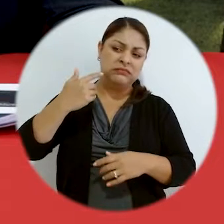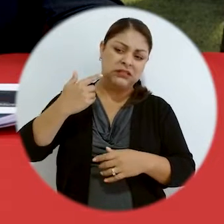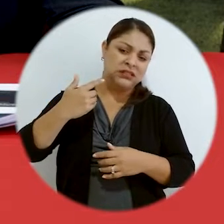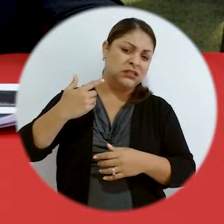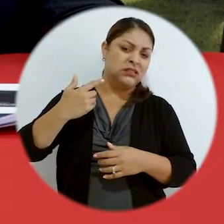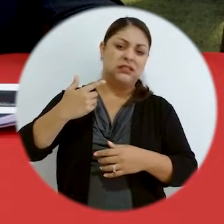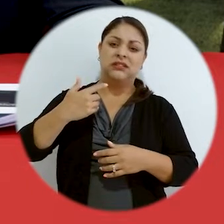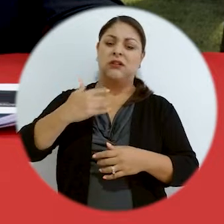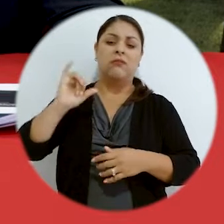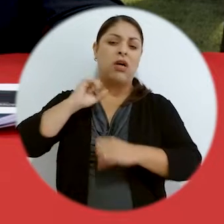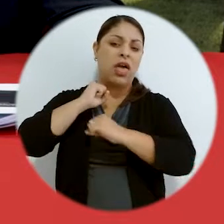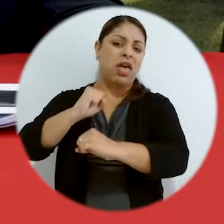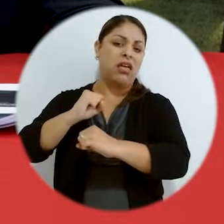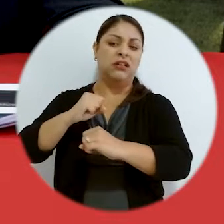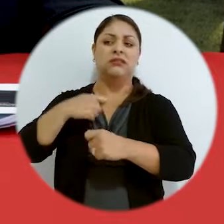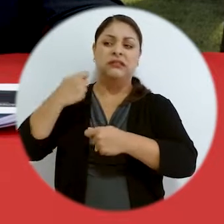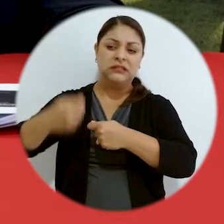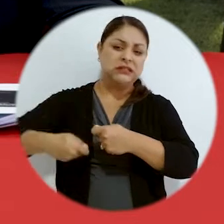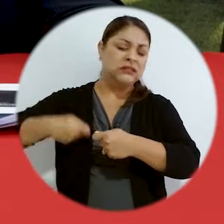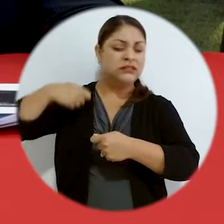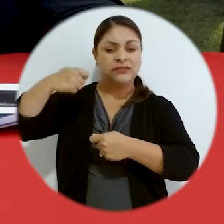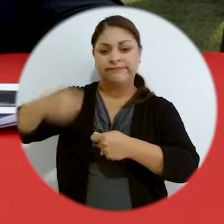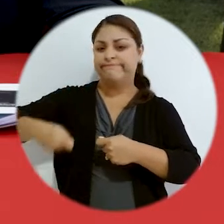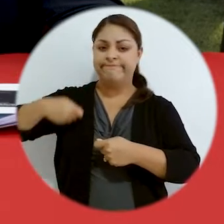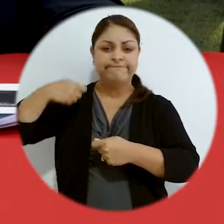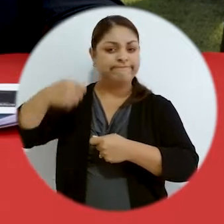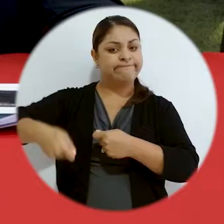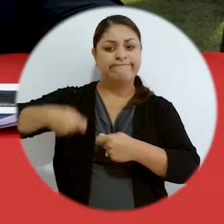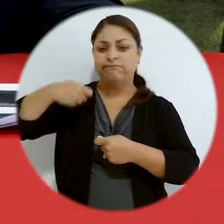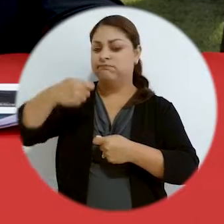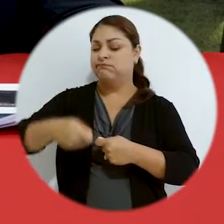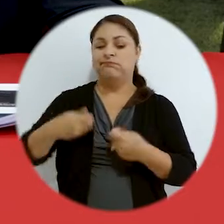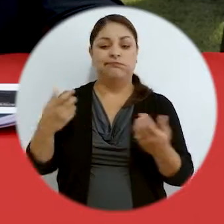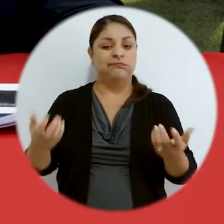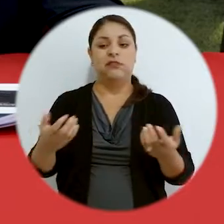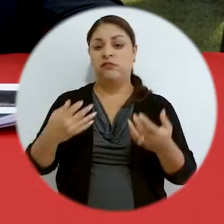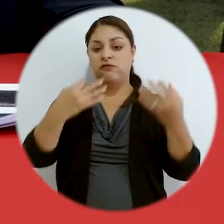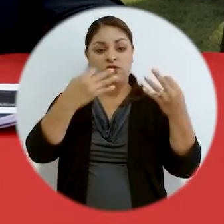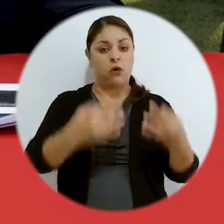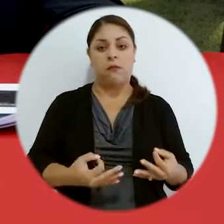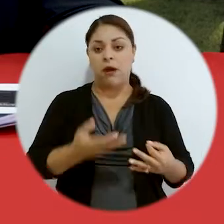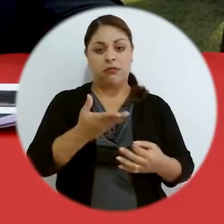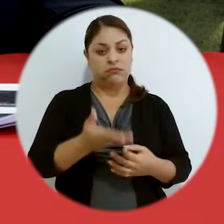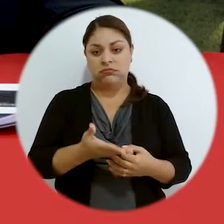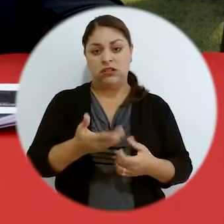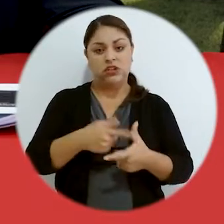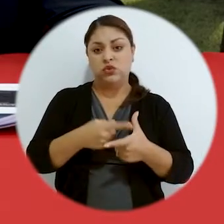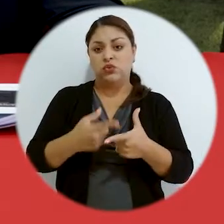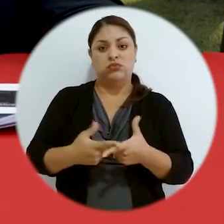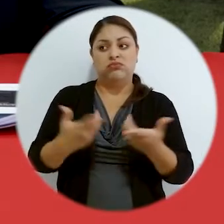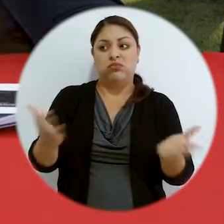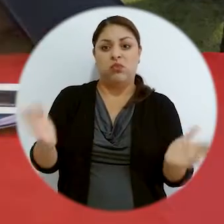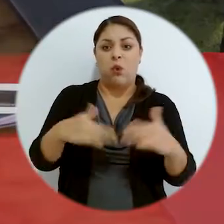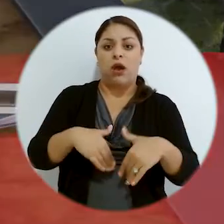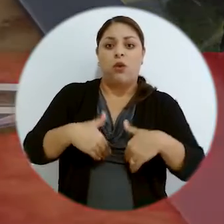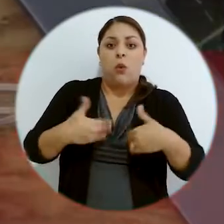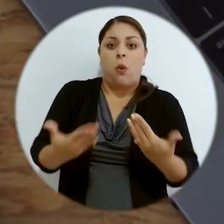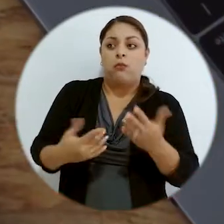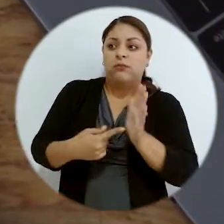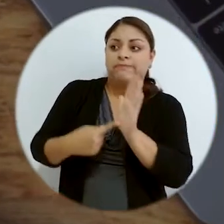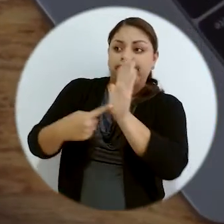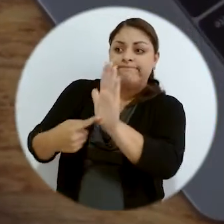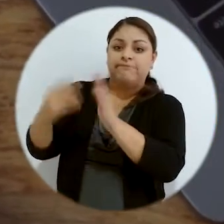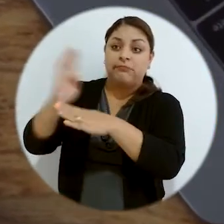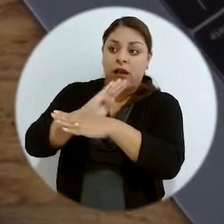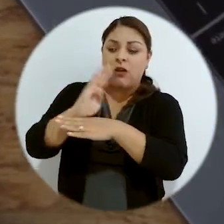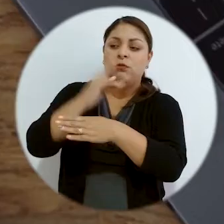Entendemos que hay un porcentaje de ellos que está asociado a que no tiene definitivamente empleo formal y no tiene cómo probarle a un banco o a una cooperativa